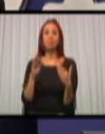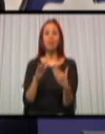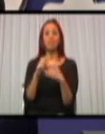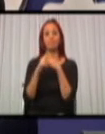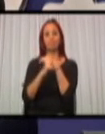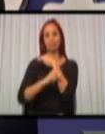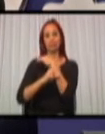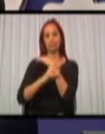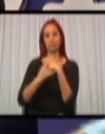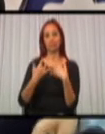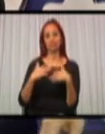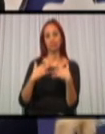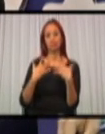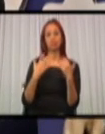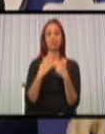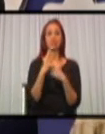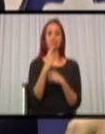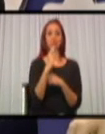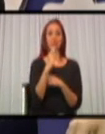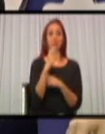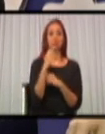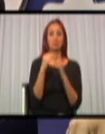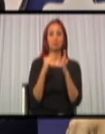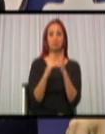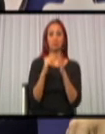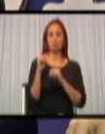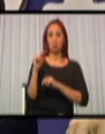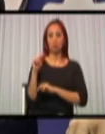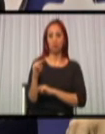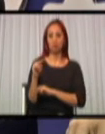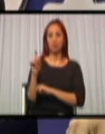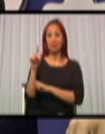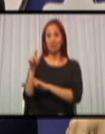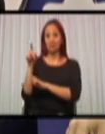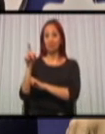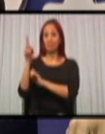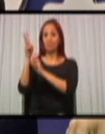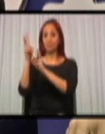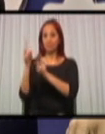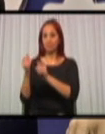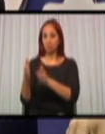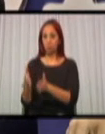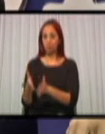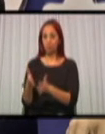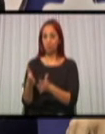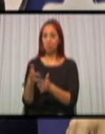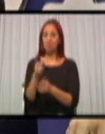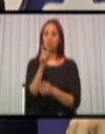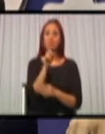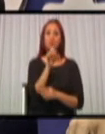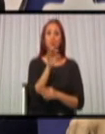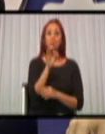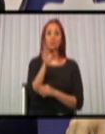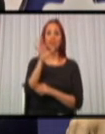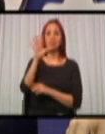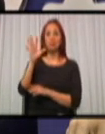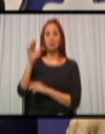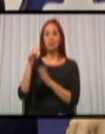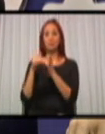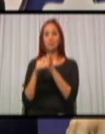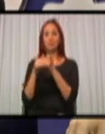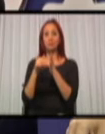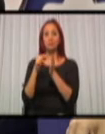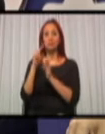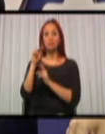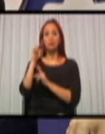país, con 650 millones de colones. De ese presupuesto, 195 millones de